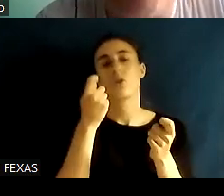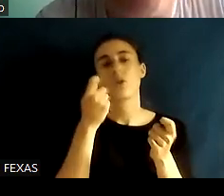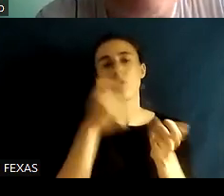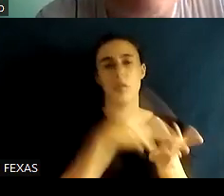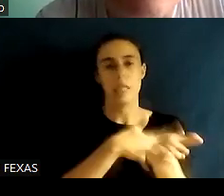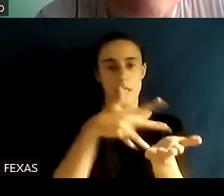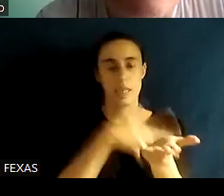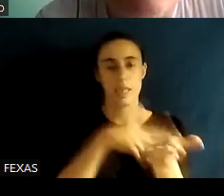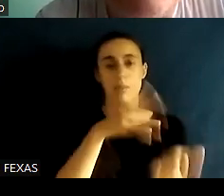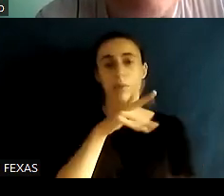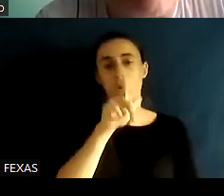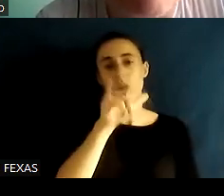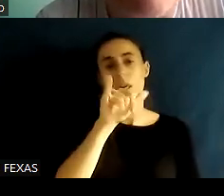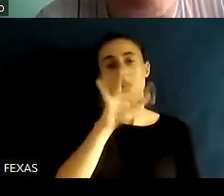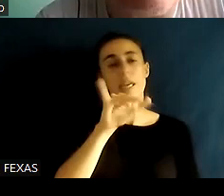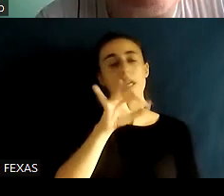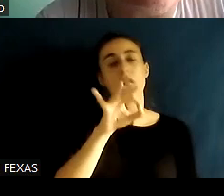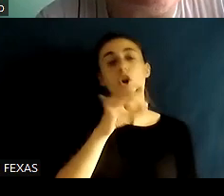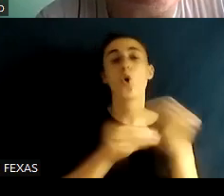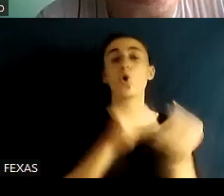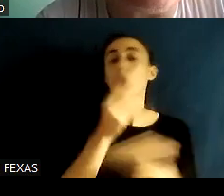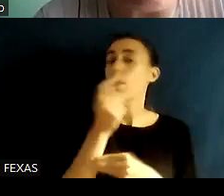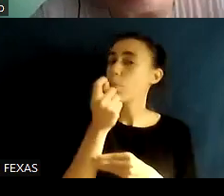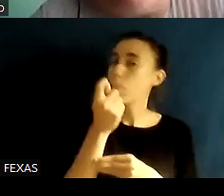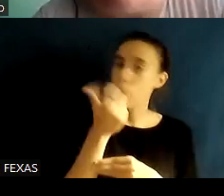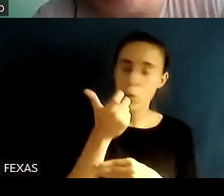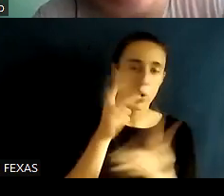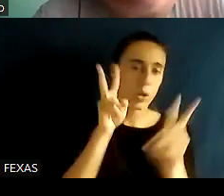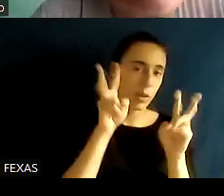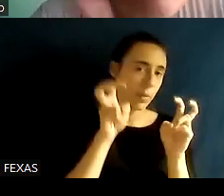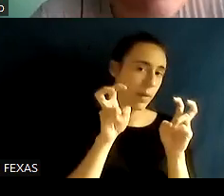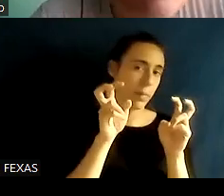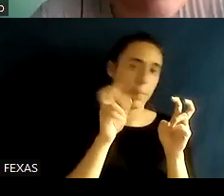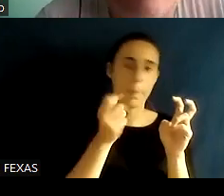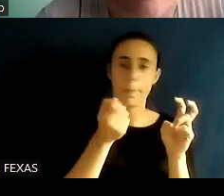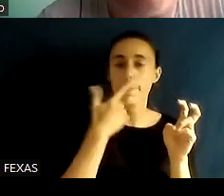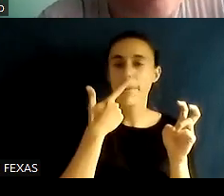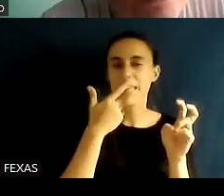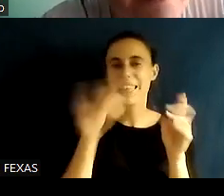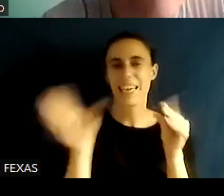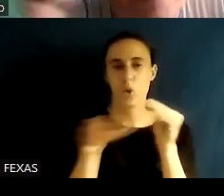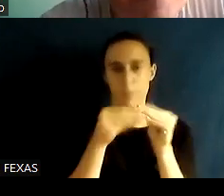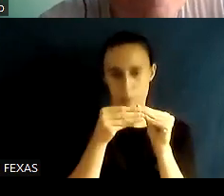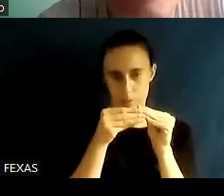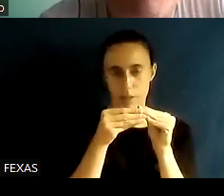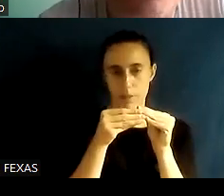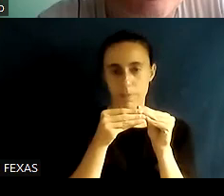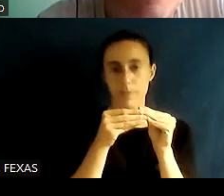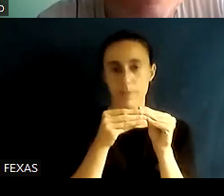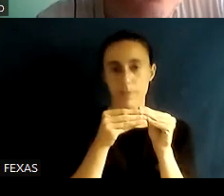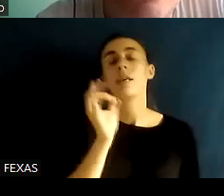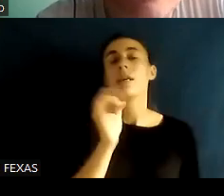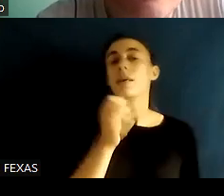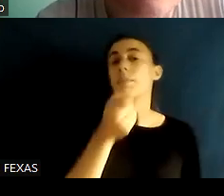litio no lo solemos utilizar a nivel de medicina complementaria, por así decirlo. Sí que se utiliza, sabéis que hay un medicamento que